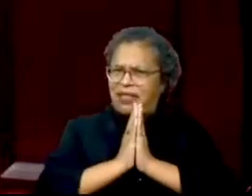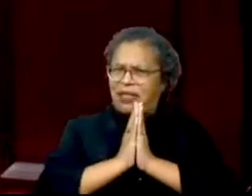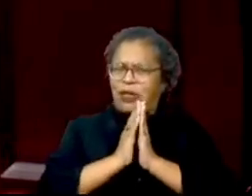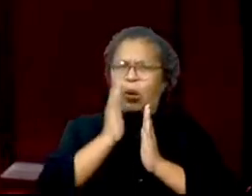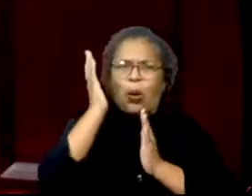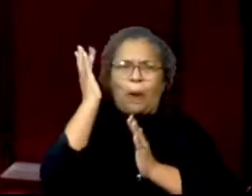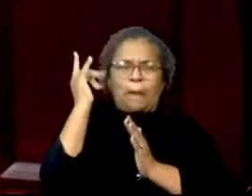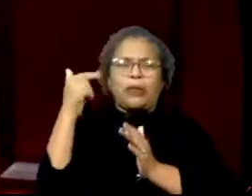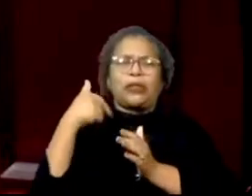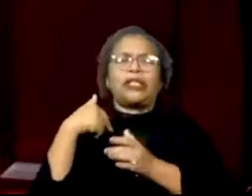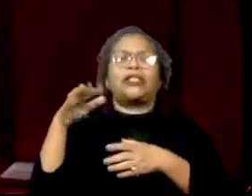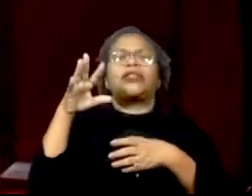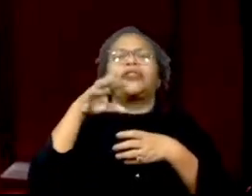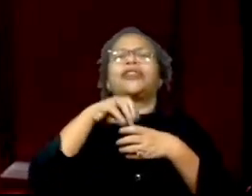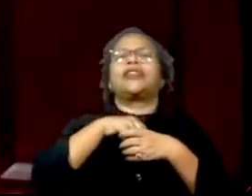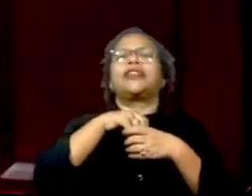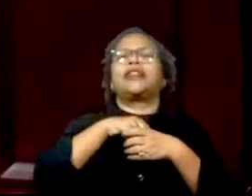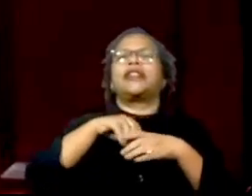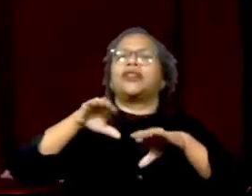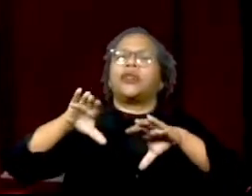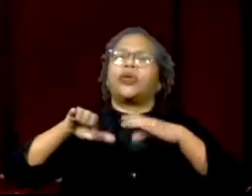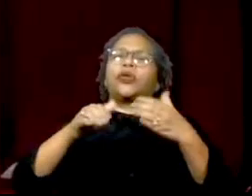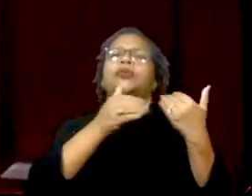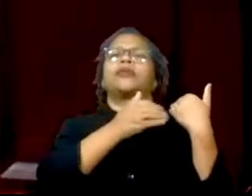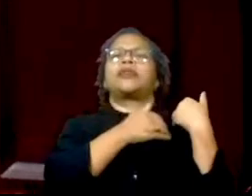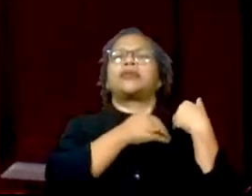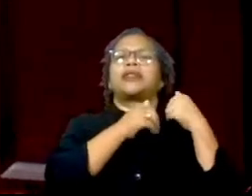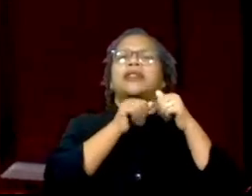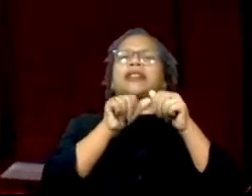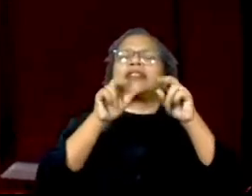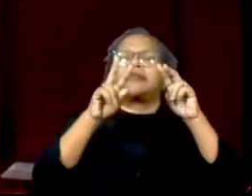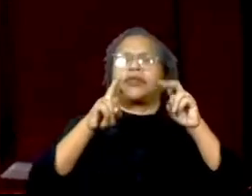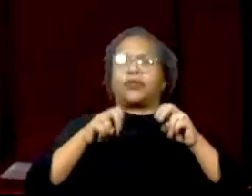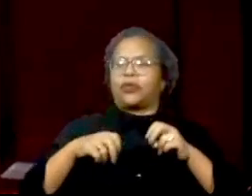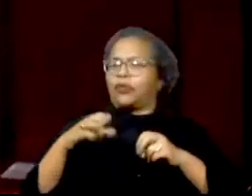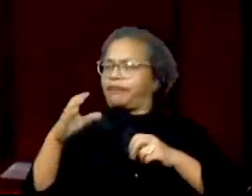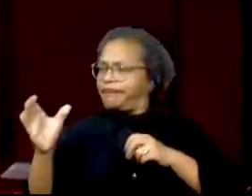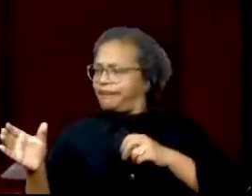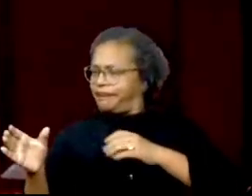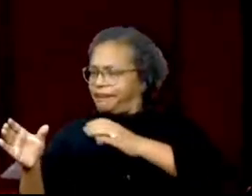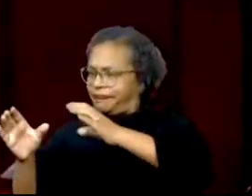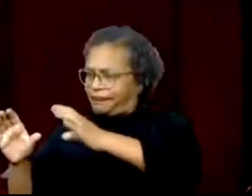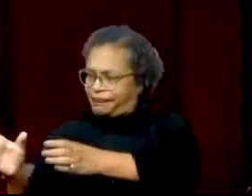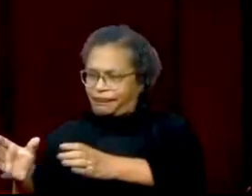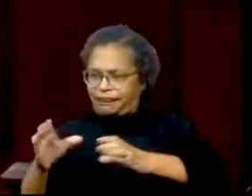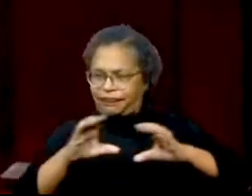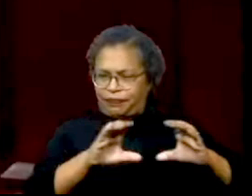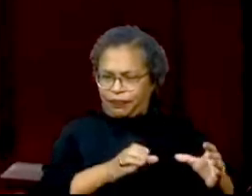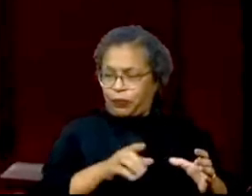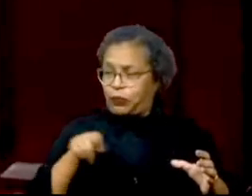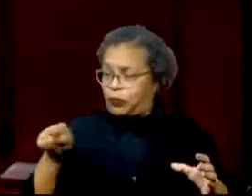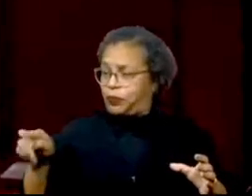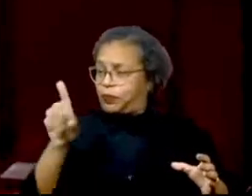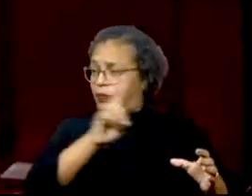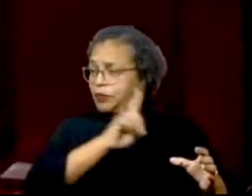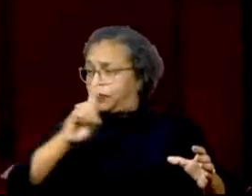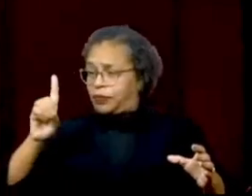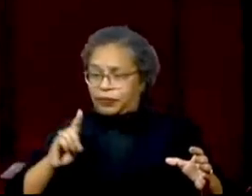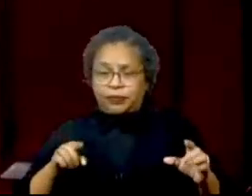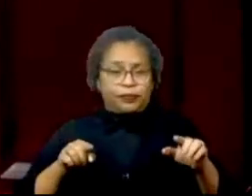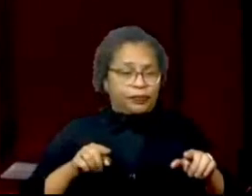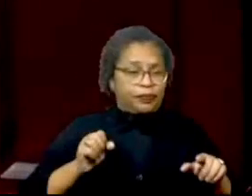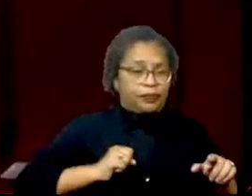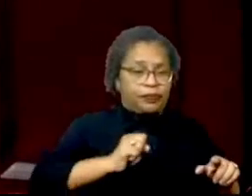comisión bicameral, este punto no fue tratado. En